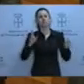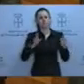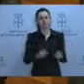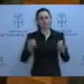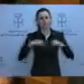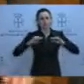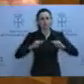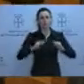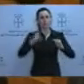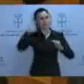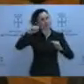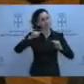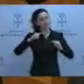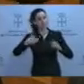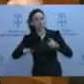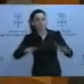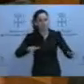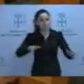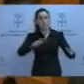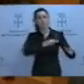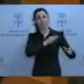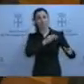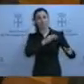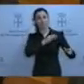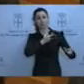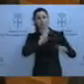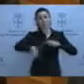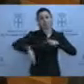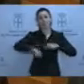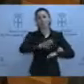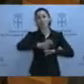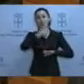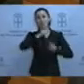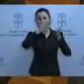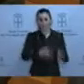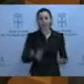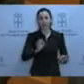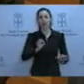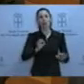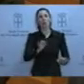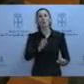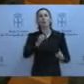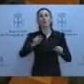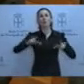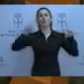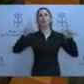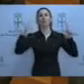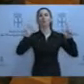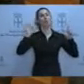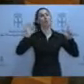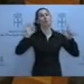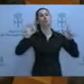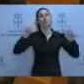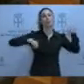la distinción entre consejero y patrono o entre personaje y actor, ¿verdad? Es el mismo actor en este